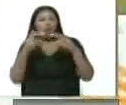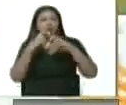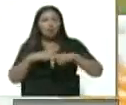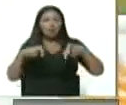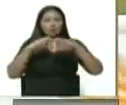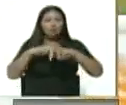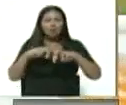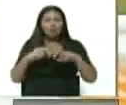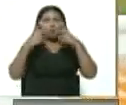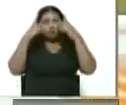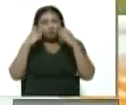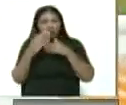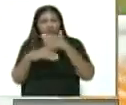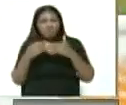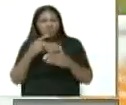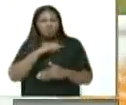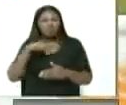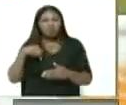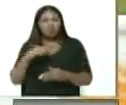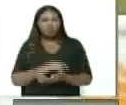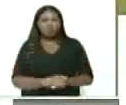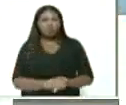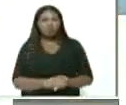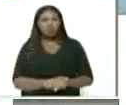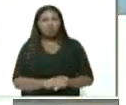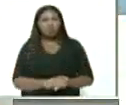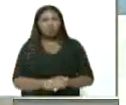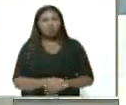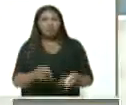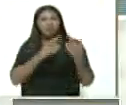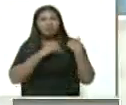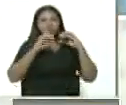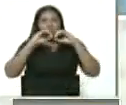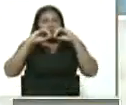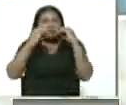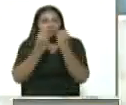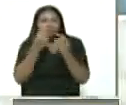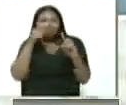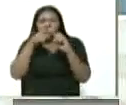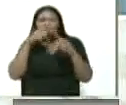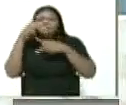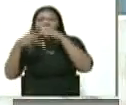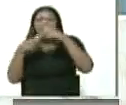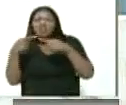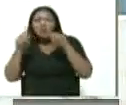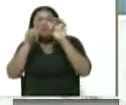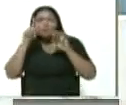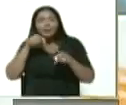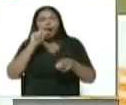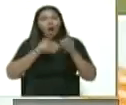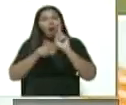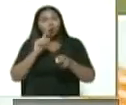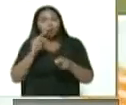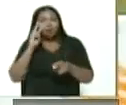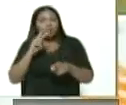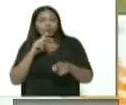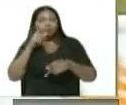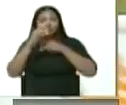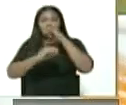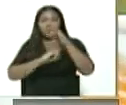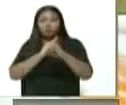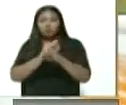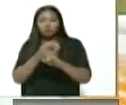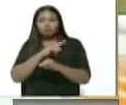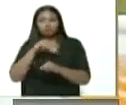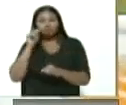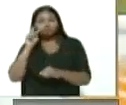expertos nuestros representantes las organizaciones con fines políticos y también algunos veedores internacionales a partir de